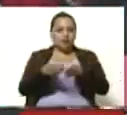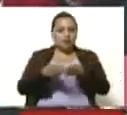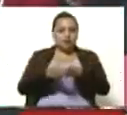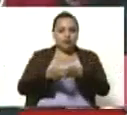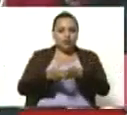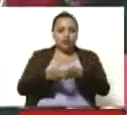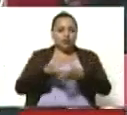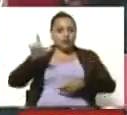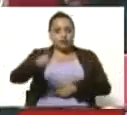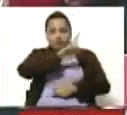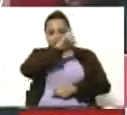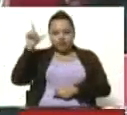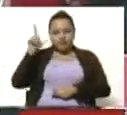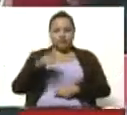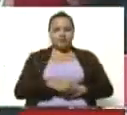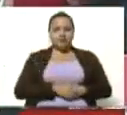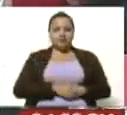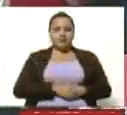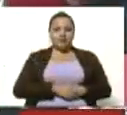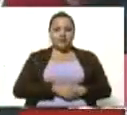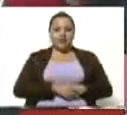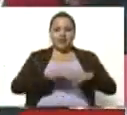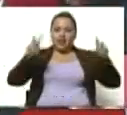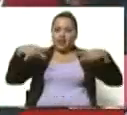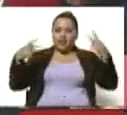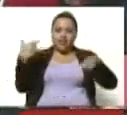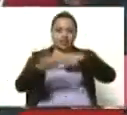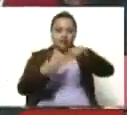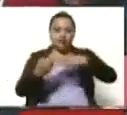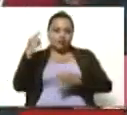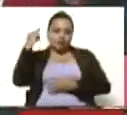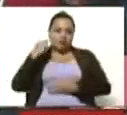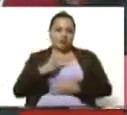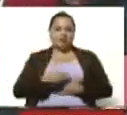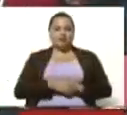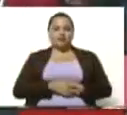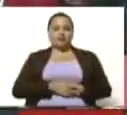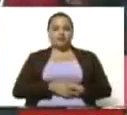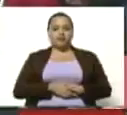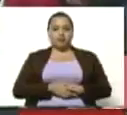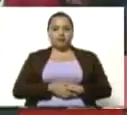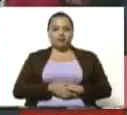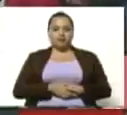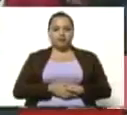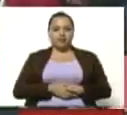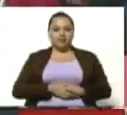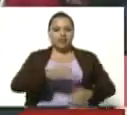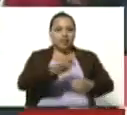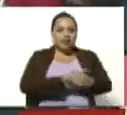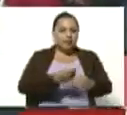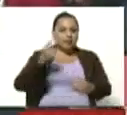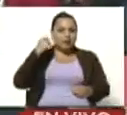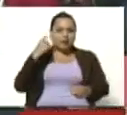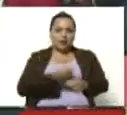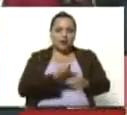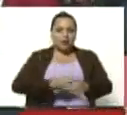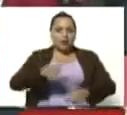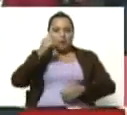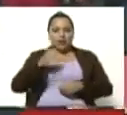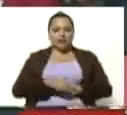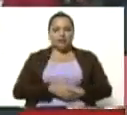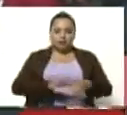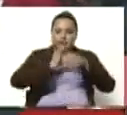Unido de Venezuela viva la revolución bolivariana bueno hermanos y hermanas camaradas